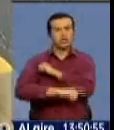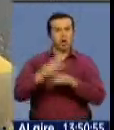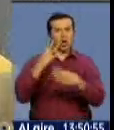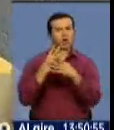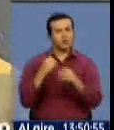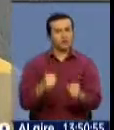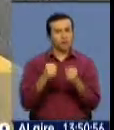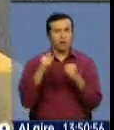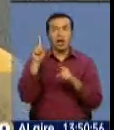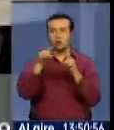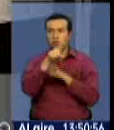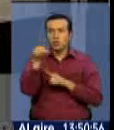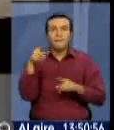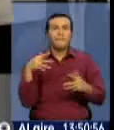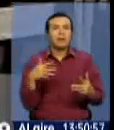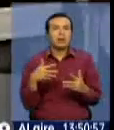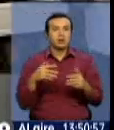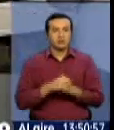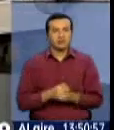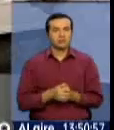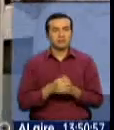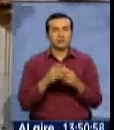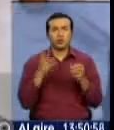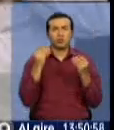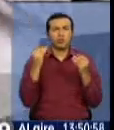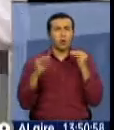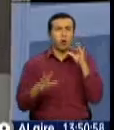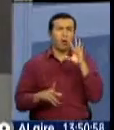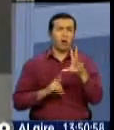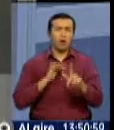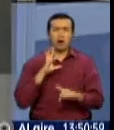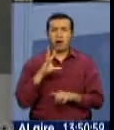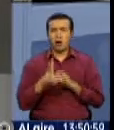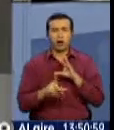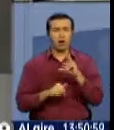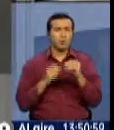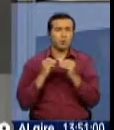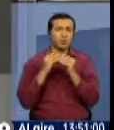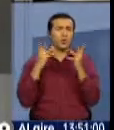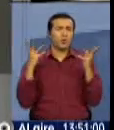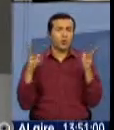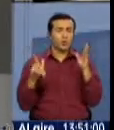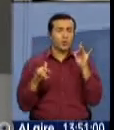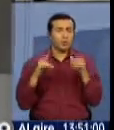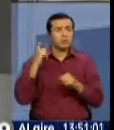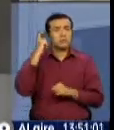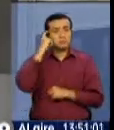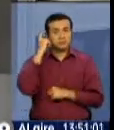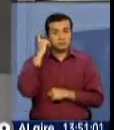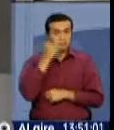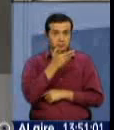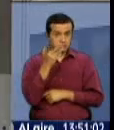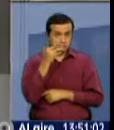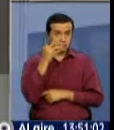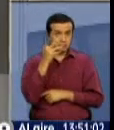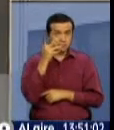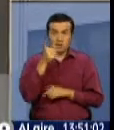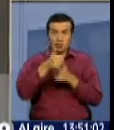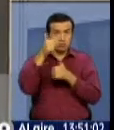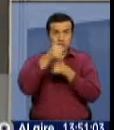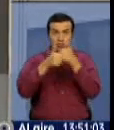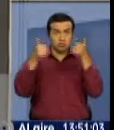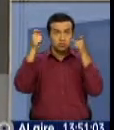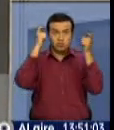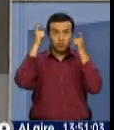algo atemorizado. Dado todos los actos de corrupción que estamos viendo, está de acuerdo que todas las